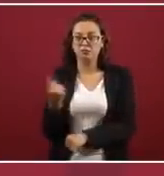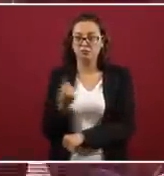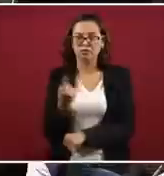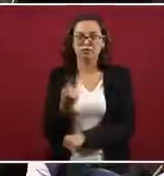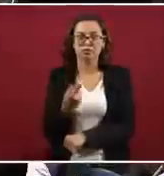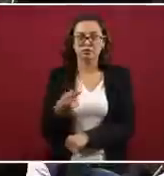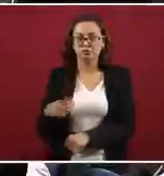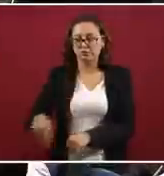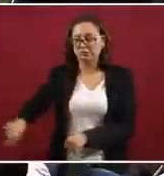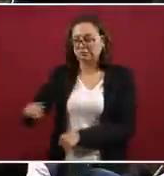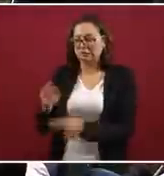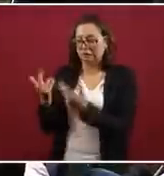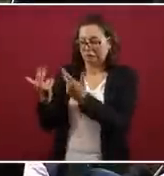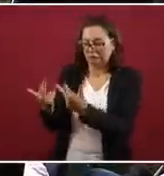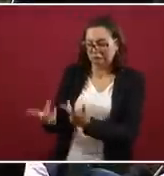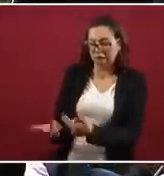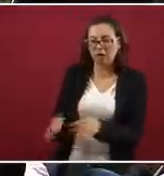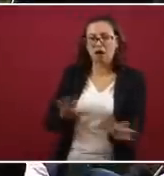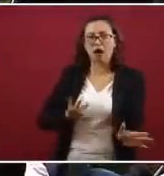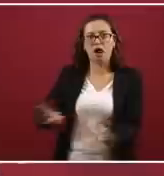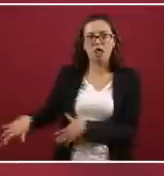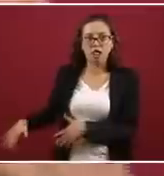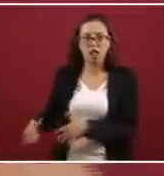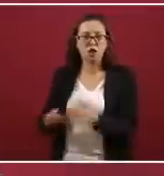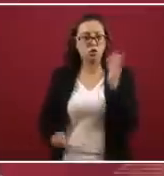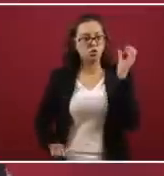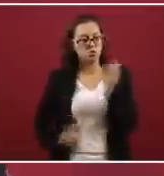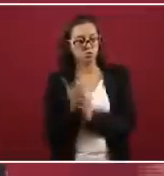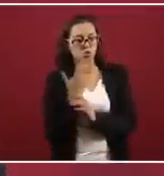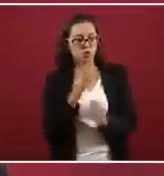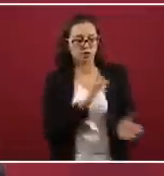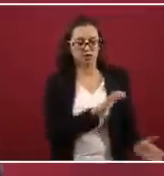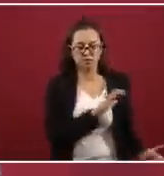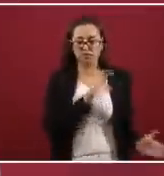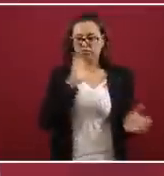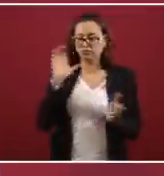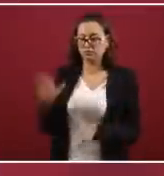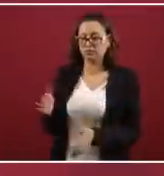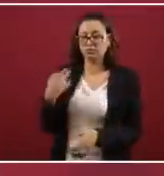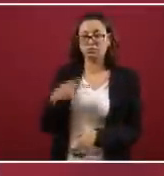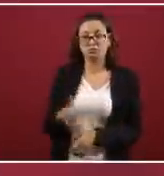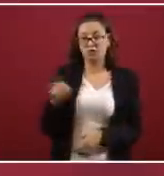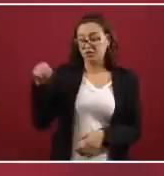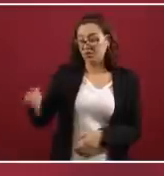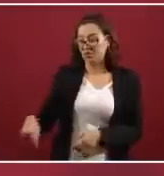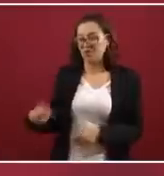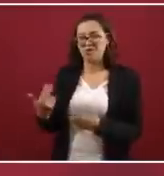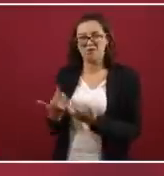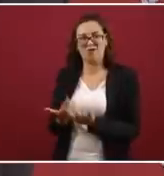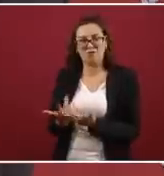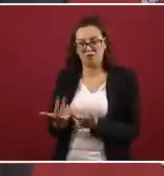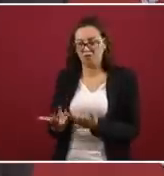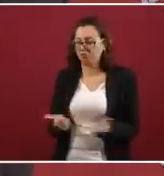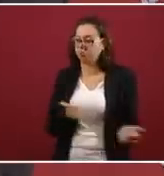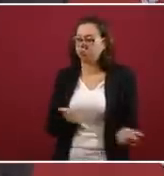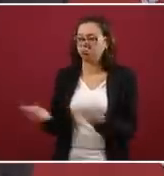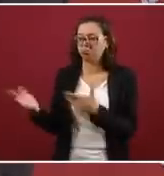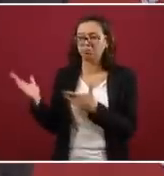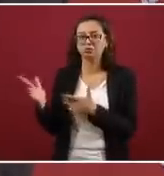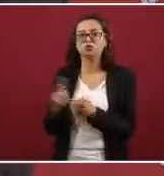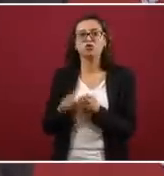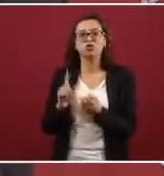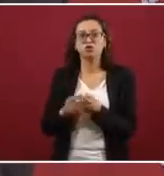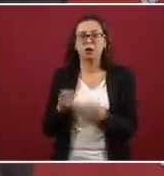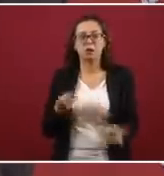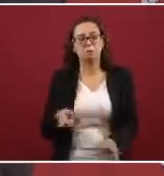nuevo, pero también ellos se quejan de que así como lo sacan, se los roban. Entonces, tenemos que encontrar un mecanismo que